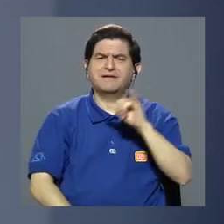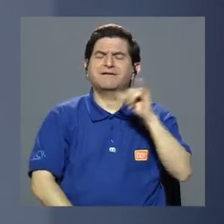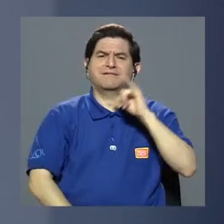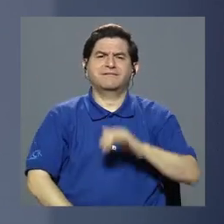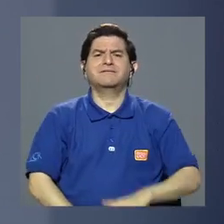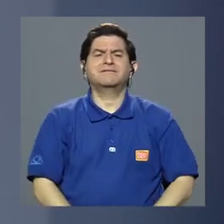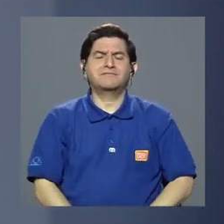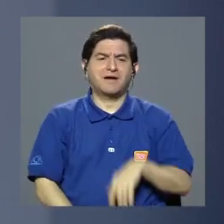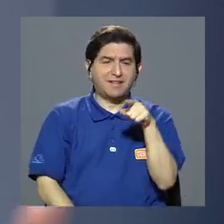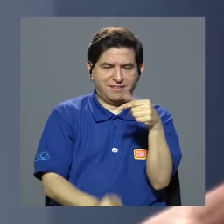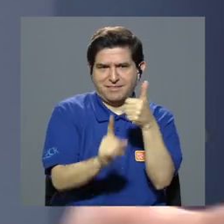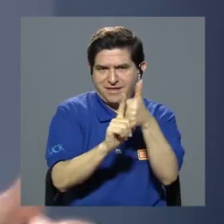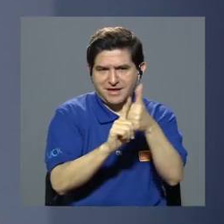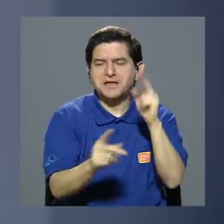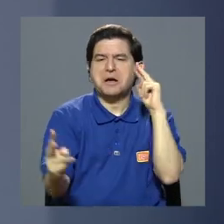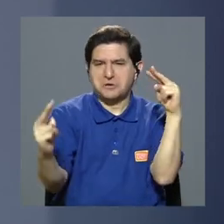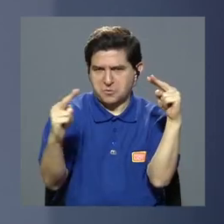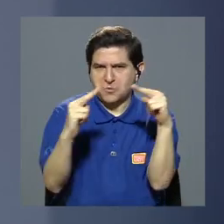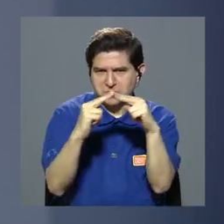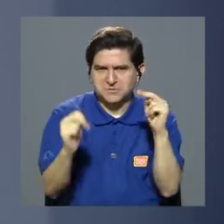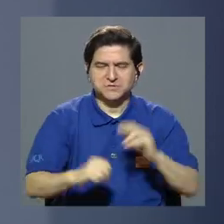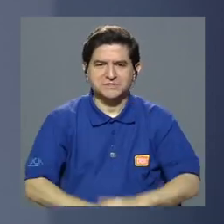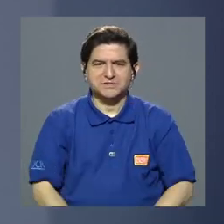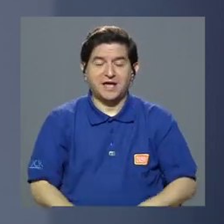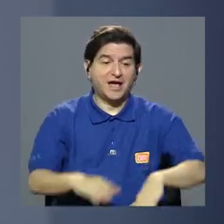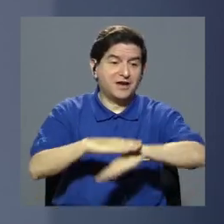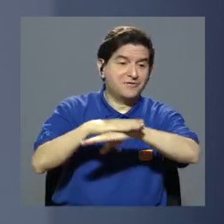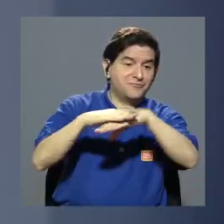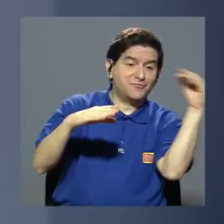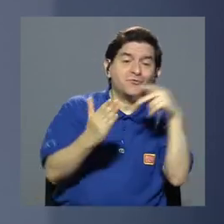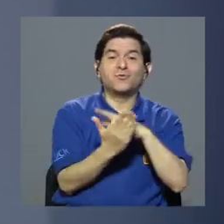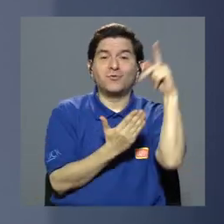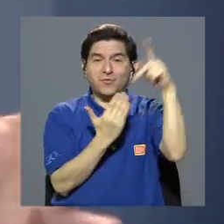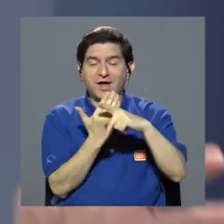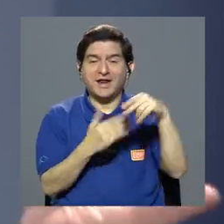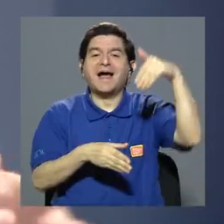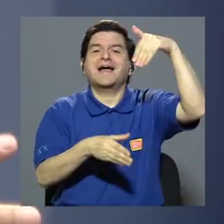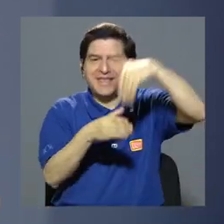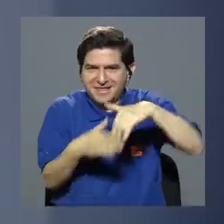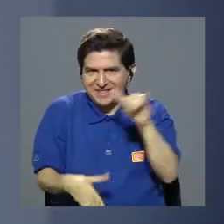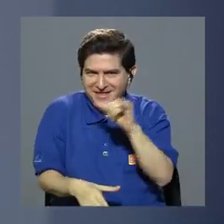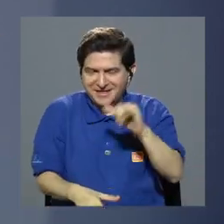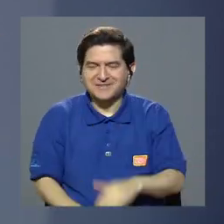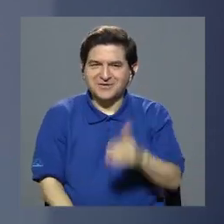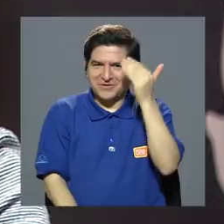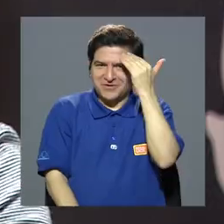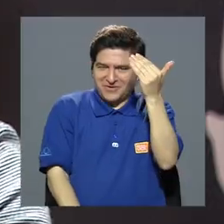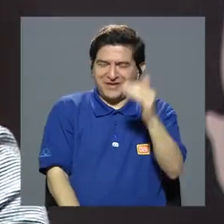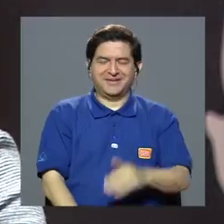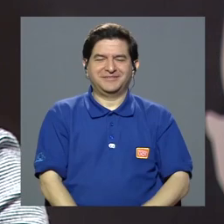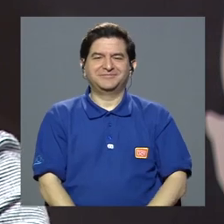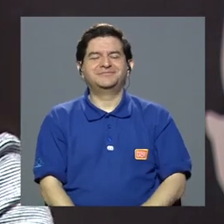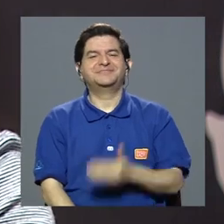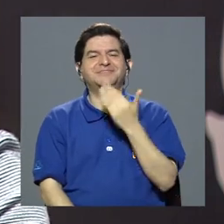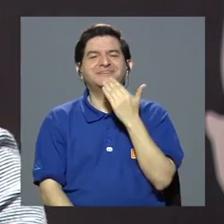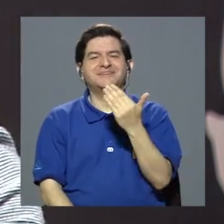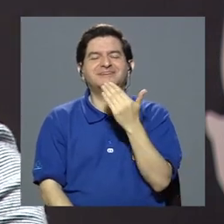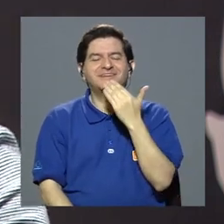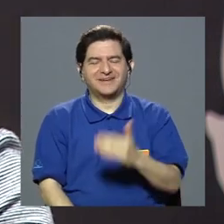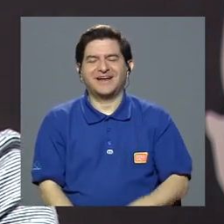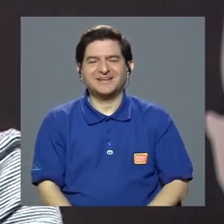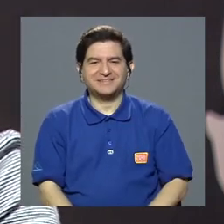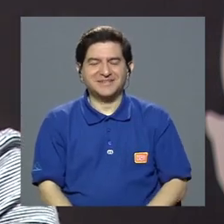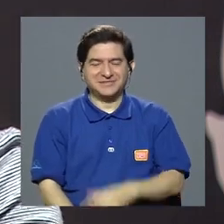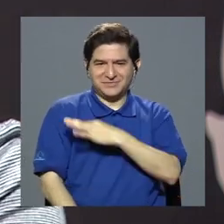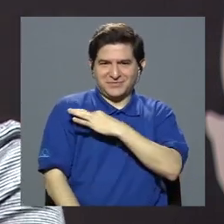también de ella para que la conozcamos fuera del programa y dentro del programa hola bueno gracias